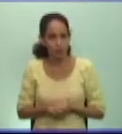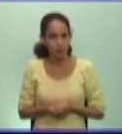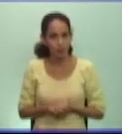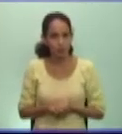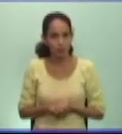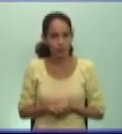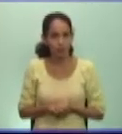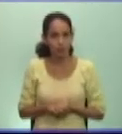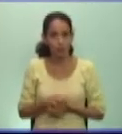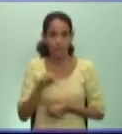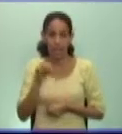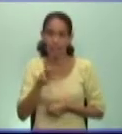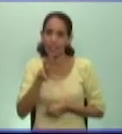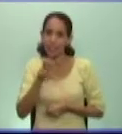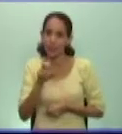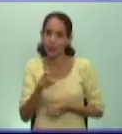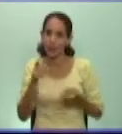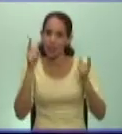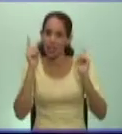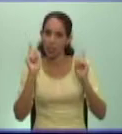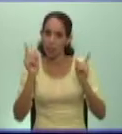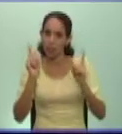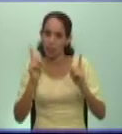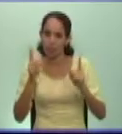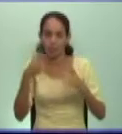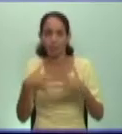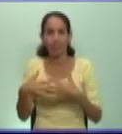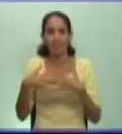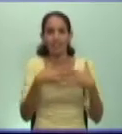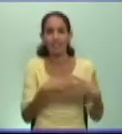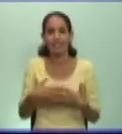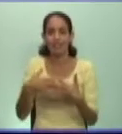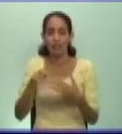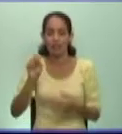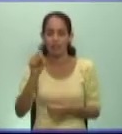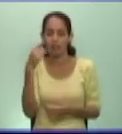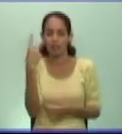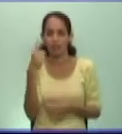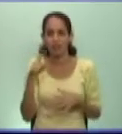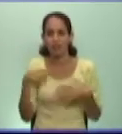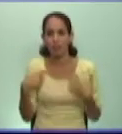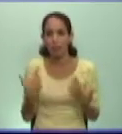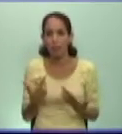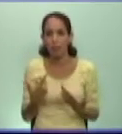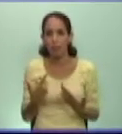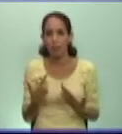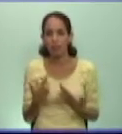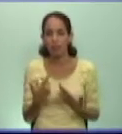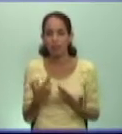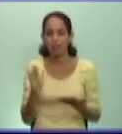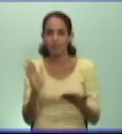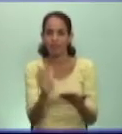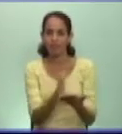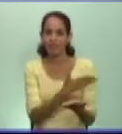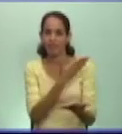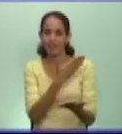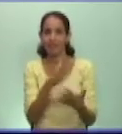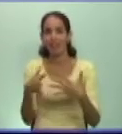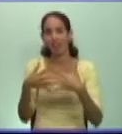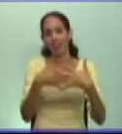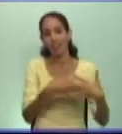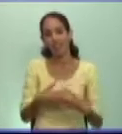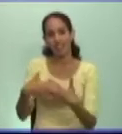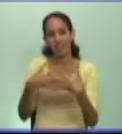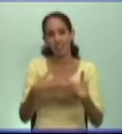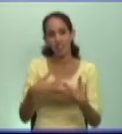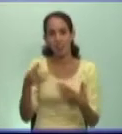de una nueva política por parte del gobierno norteamericano que en primer lugar posibilitó sacar a Estados Unidos de esa gran crisis